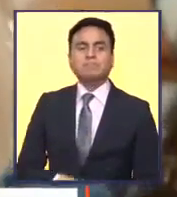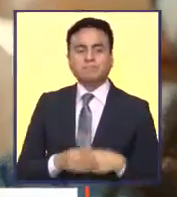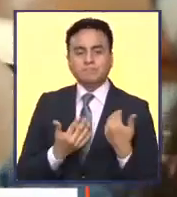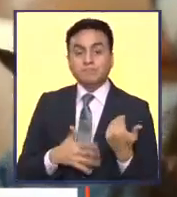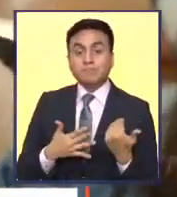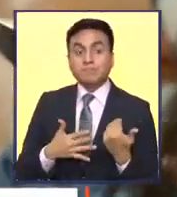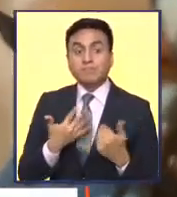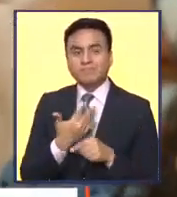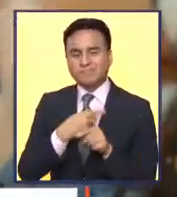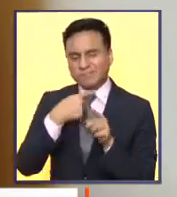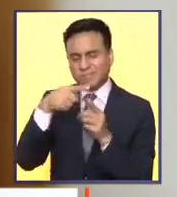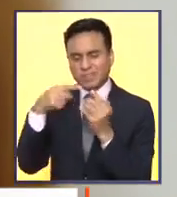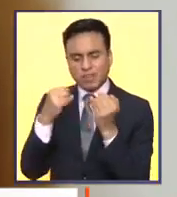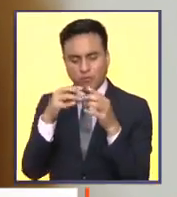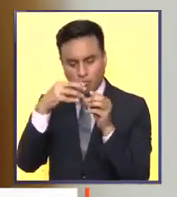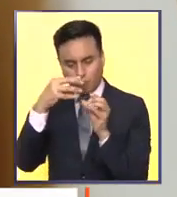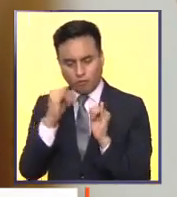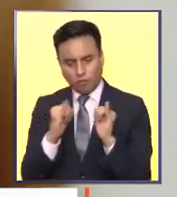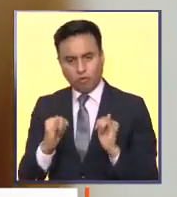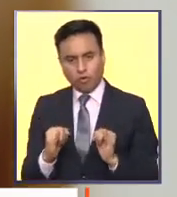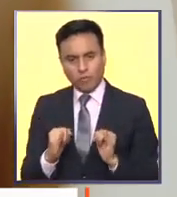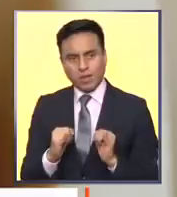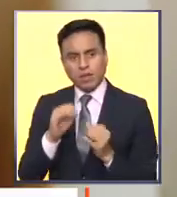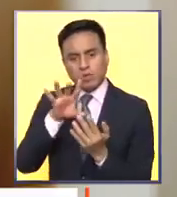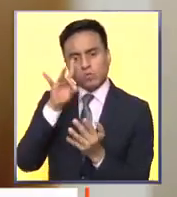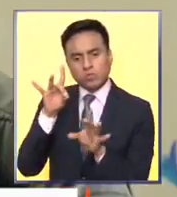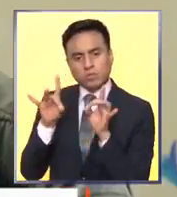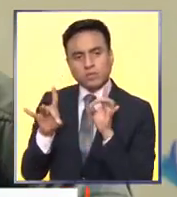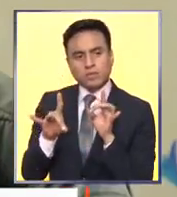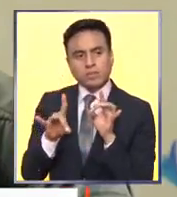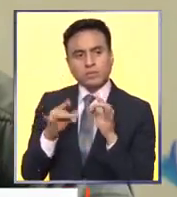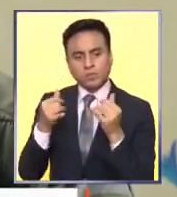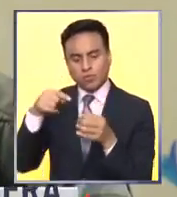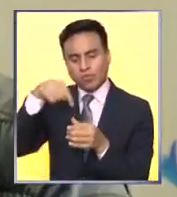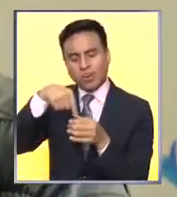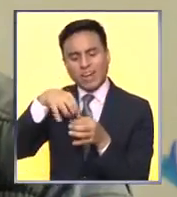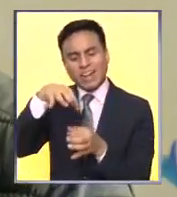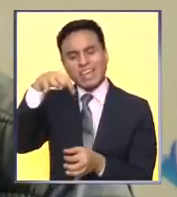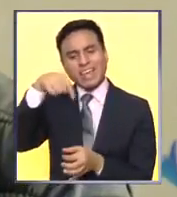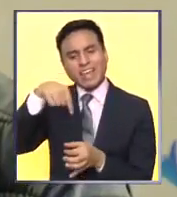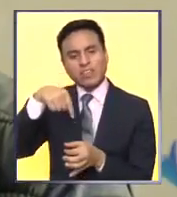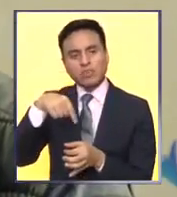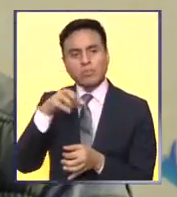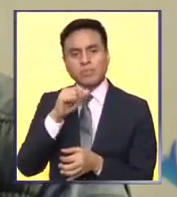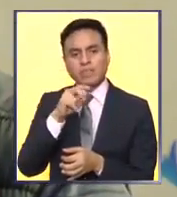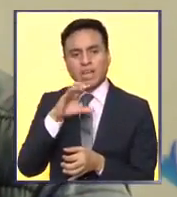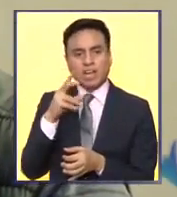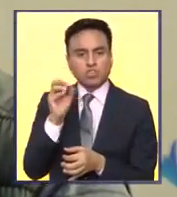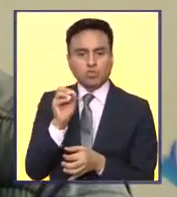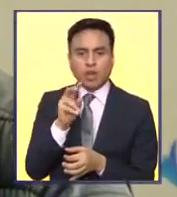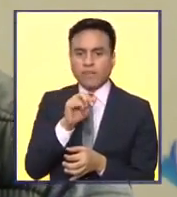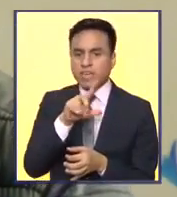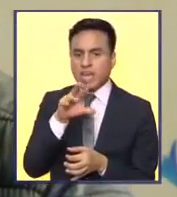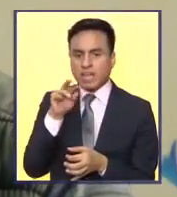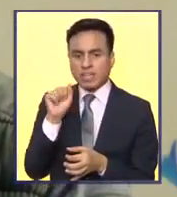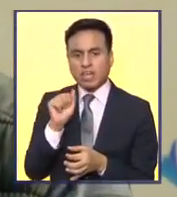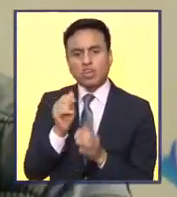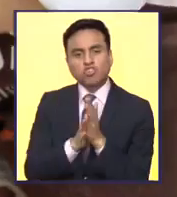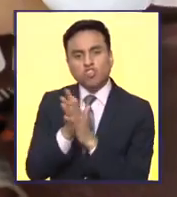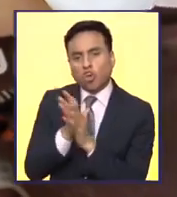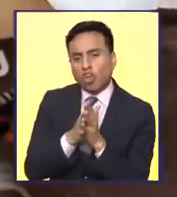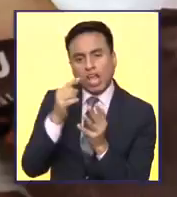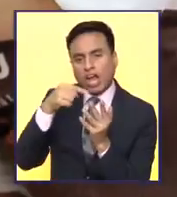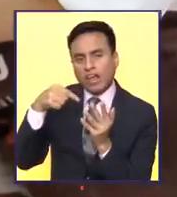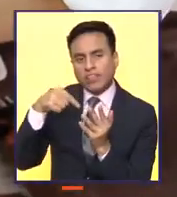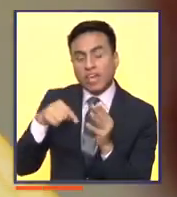Tenemos diferentes formatos, diferentes opciones. Siempre jugamos con los rellenos. Hay rellenos de pistachos, de avellanas, de chocolate. A